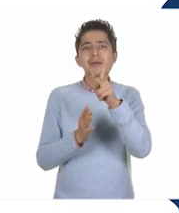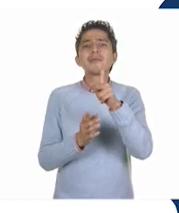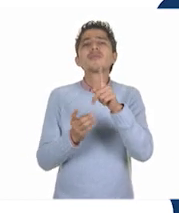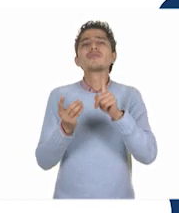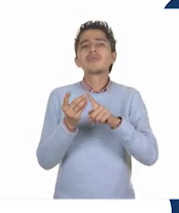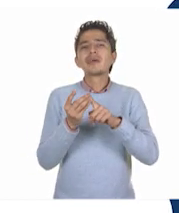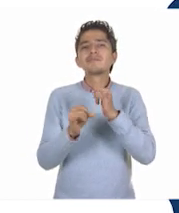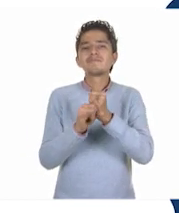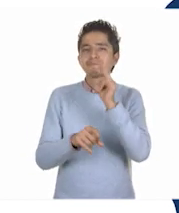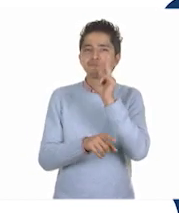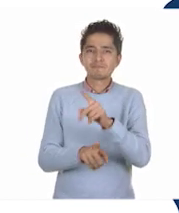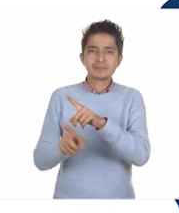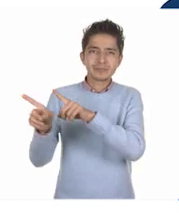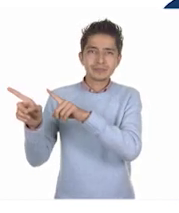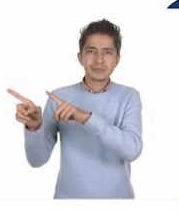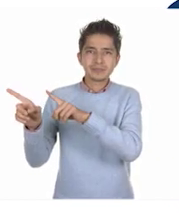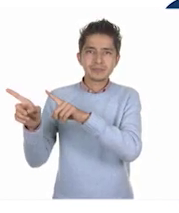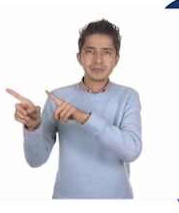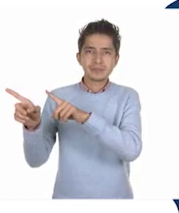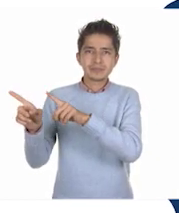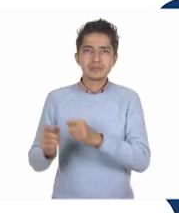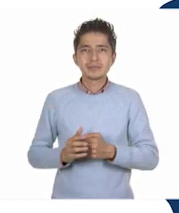en la página